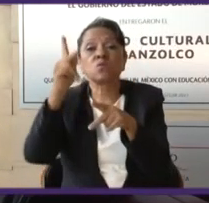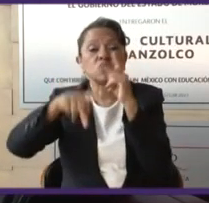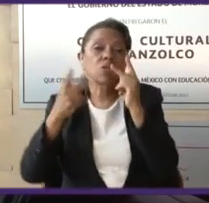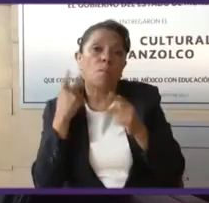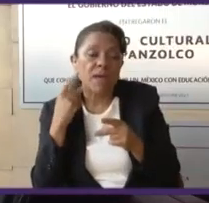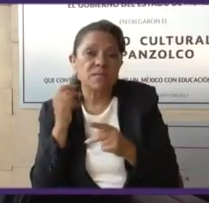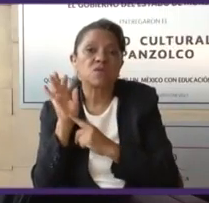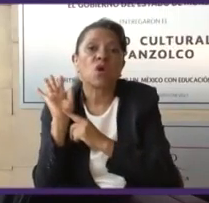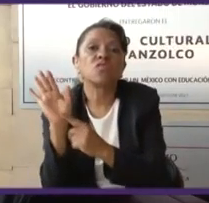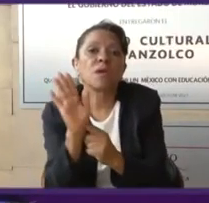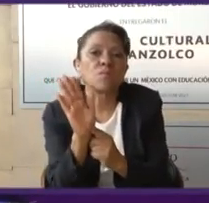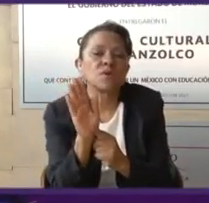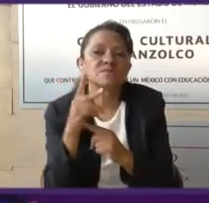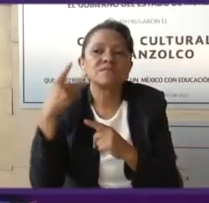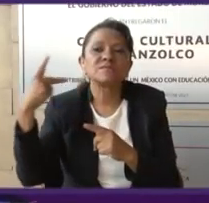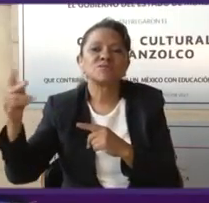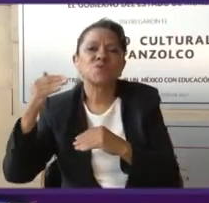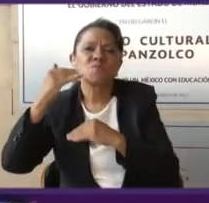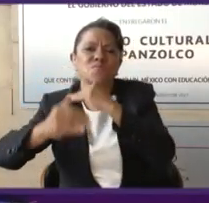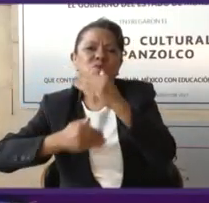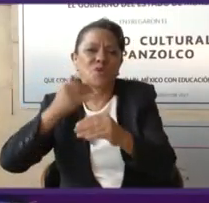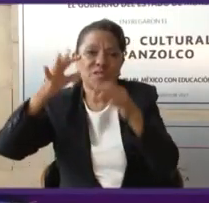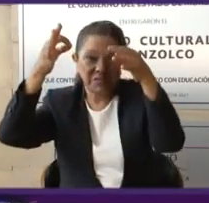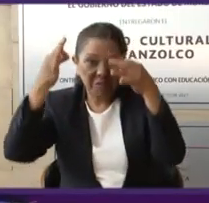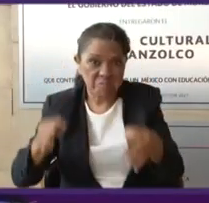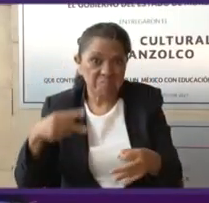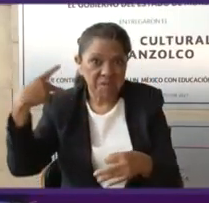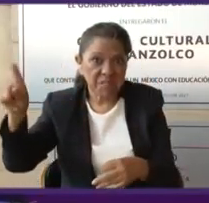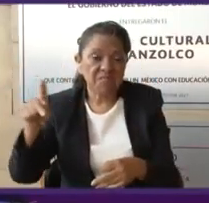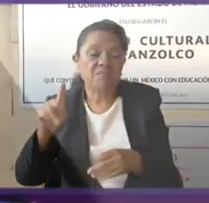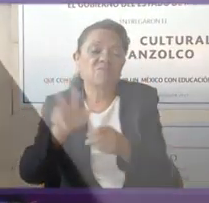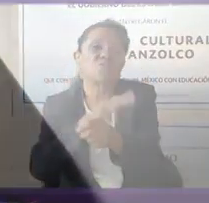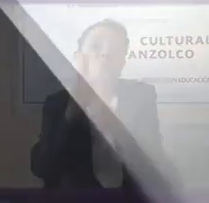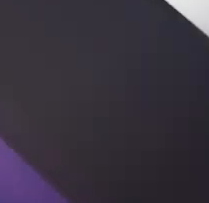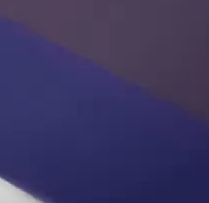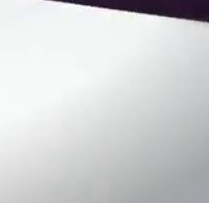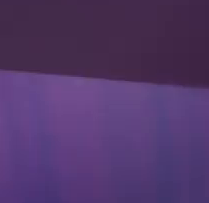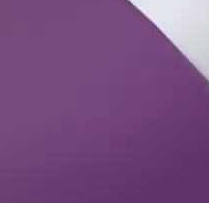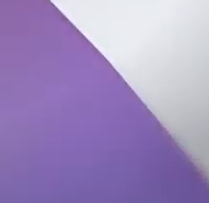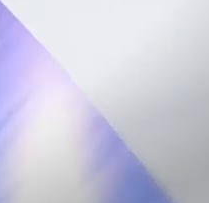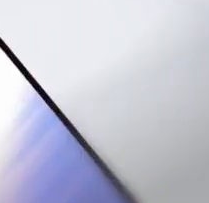han demostrado que la corrupción es su proceso, a los cuales no podríamos pedir que se integren.